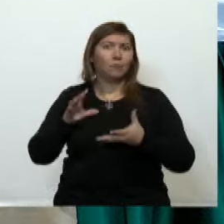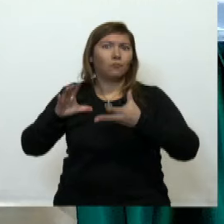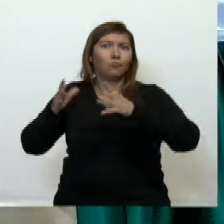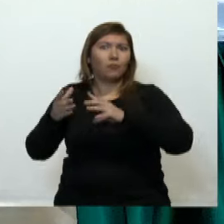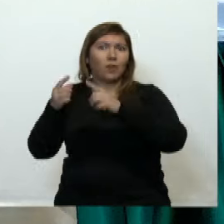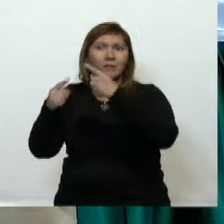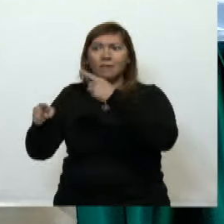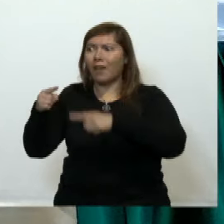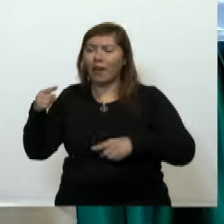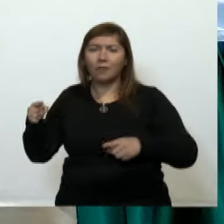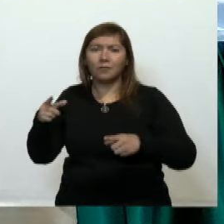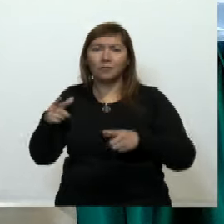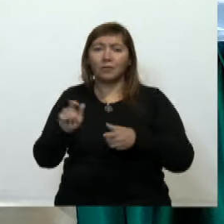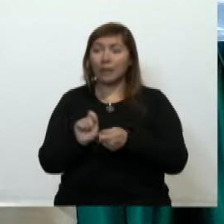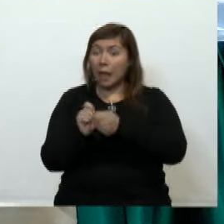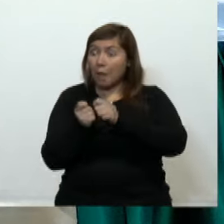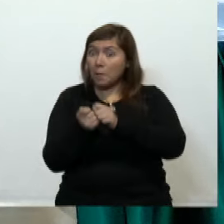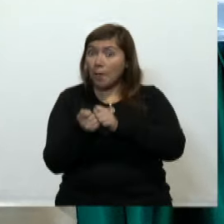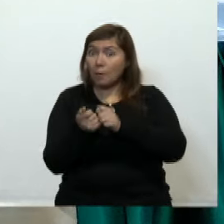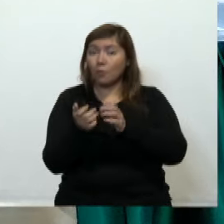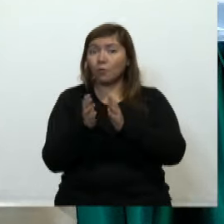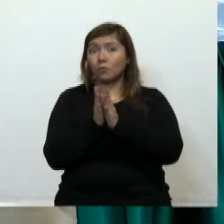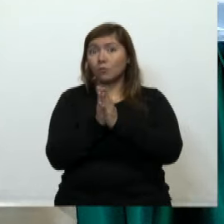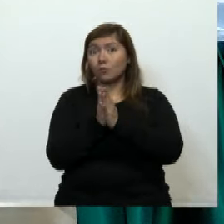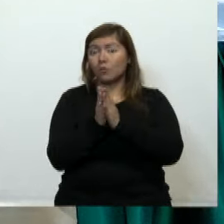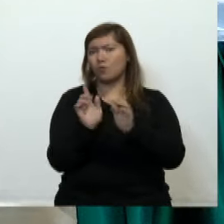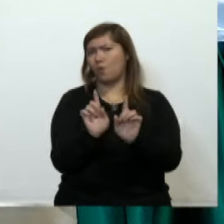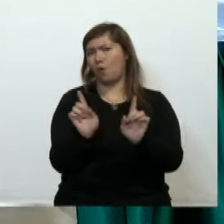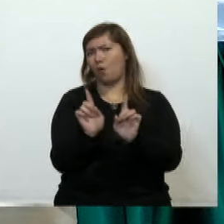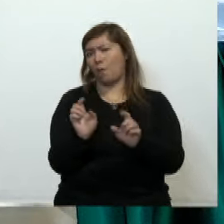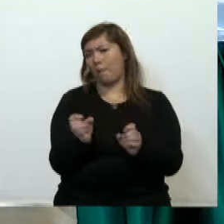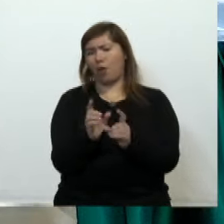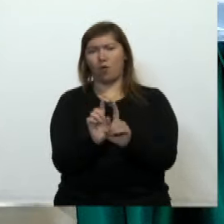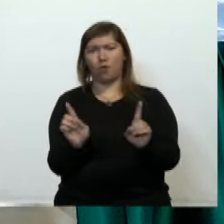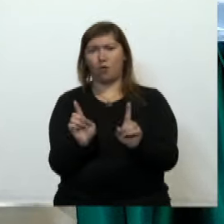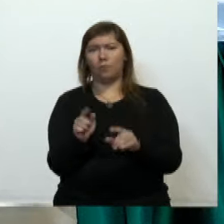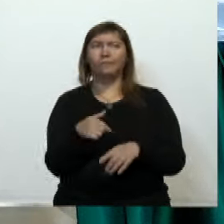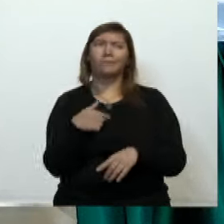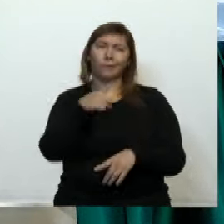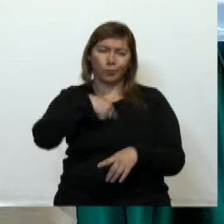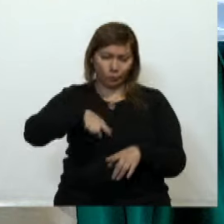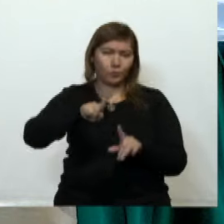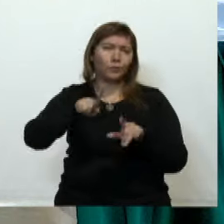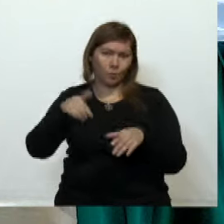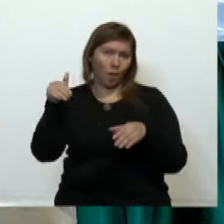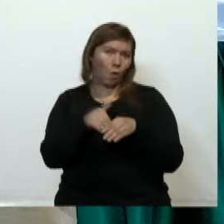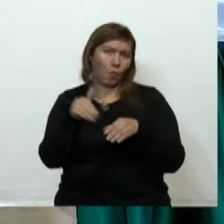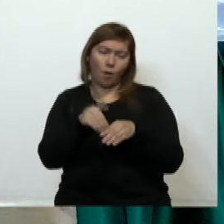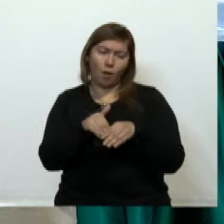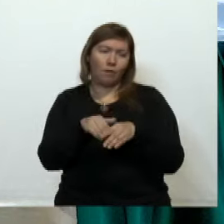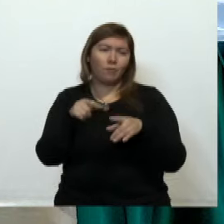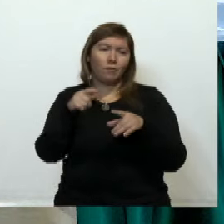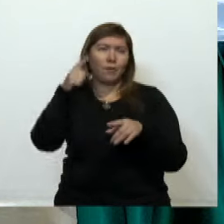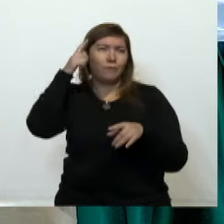puede. Somos un poco acumuladores, acumuladores de nostalgia, acumuladores de